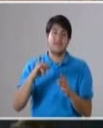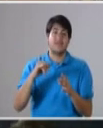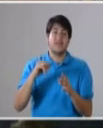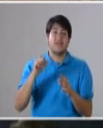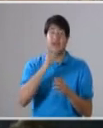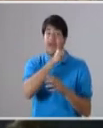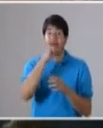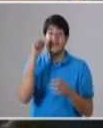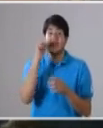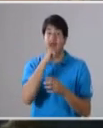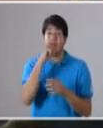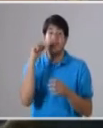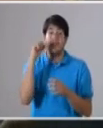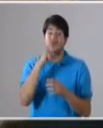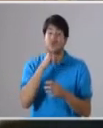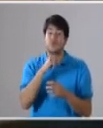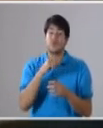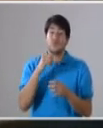Perfume de